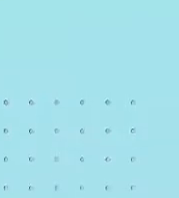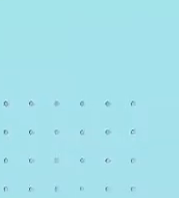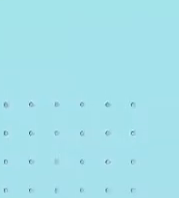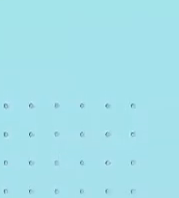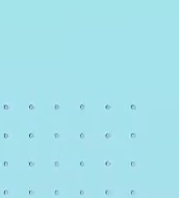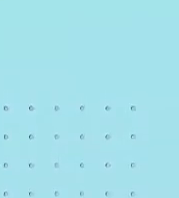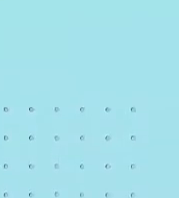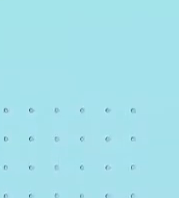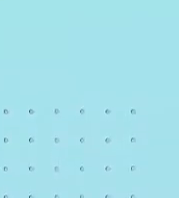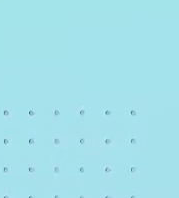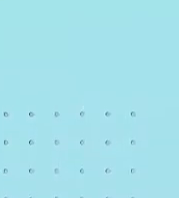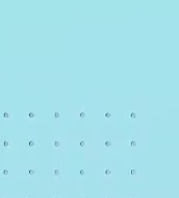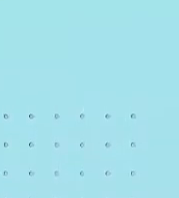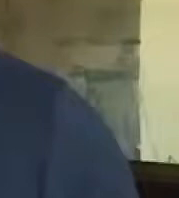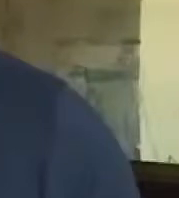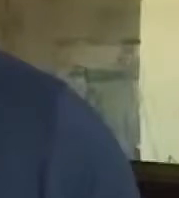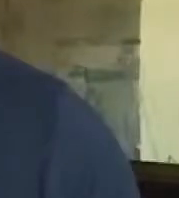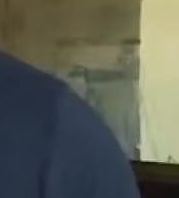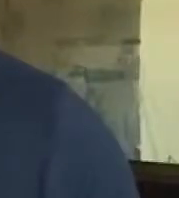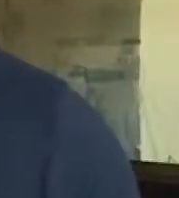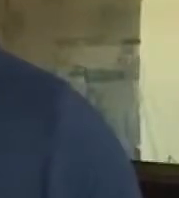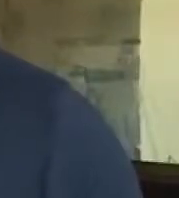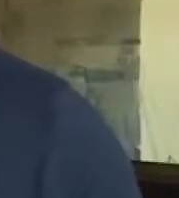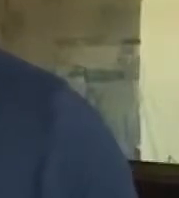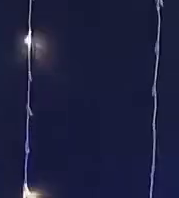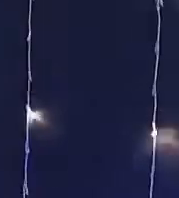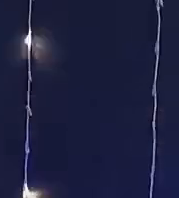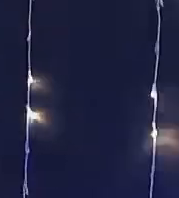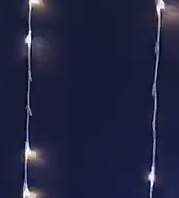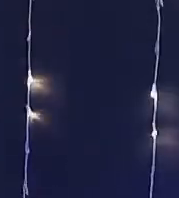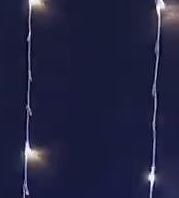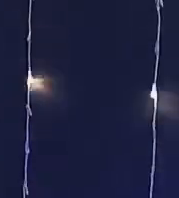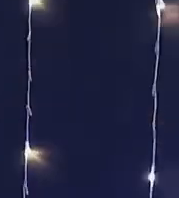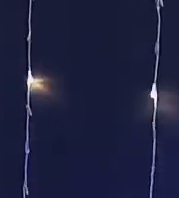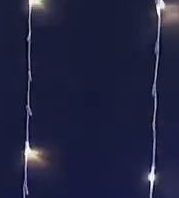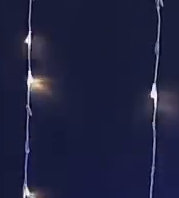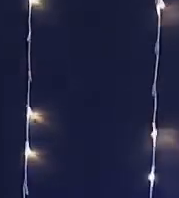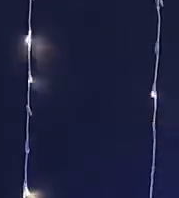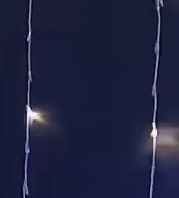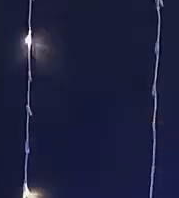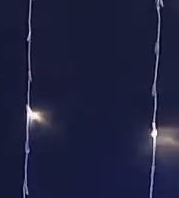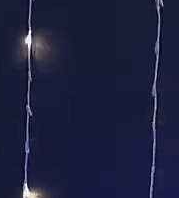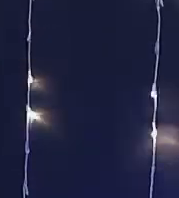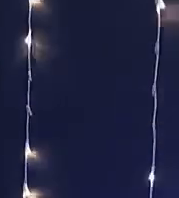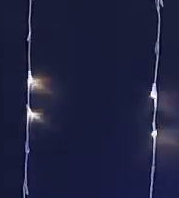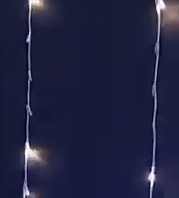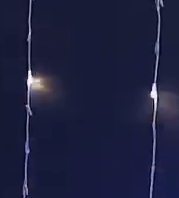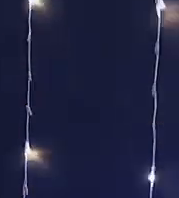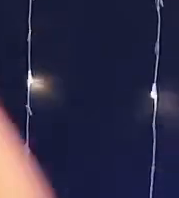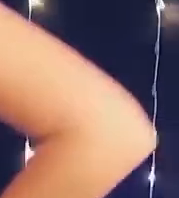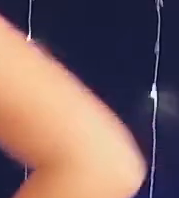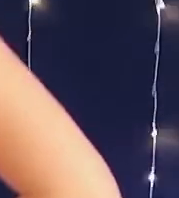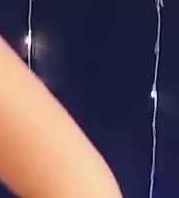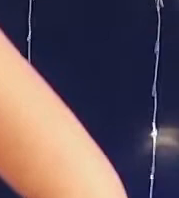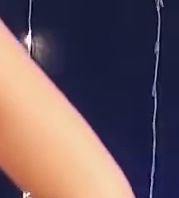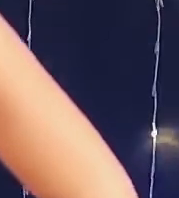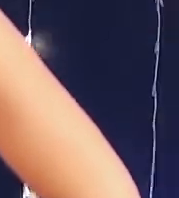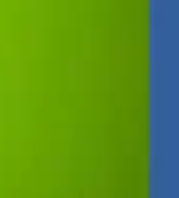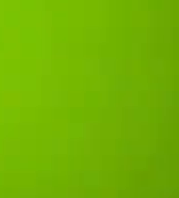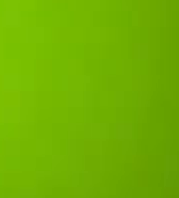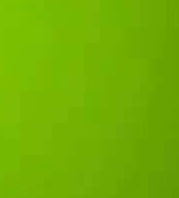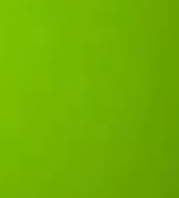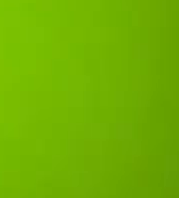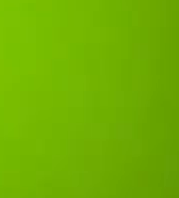Para poder cuidar a la gente que amamos. Debemos vacunarnos. Te pido con mucho cariño, coloca tu bracito y